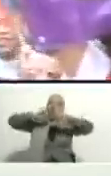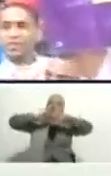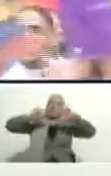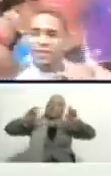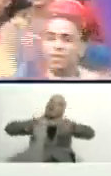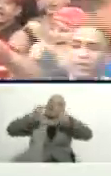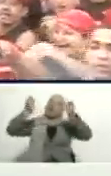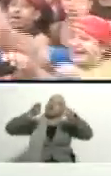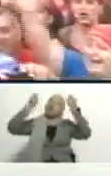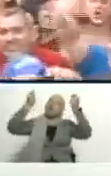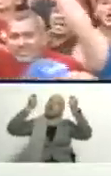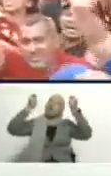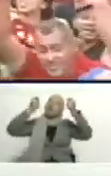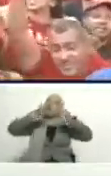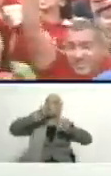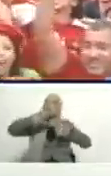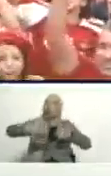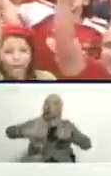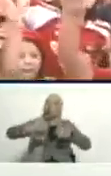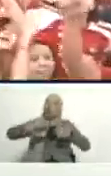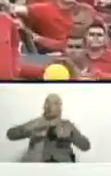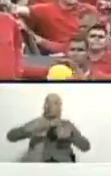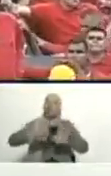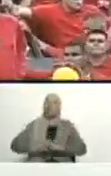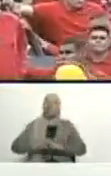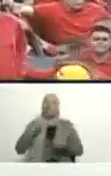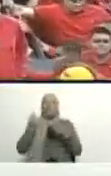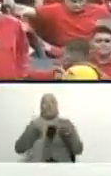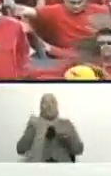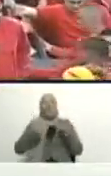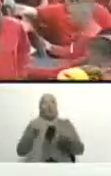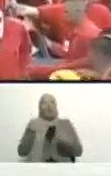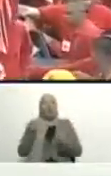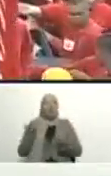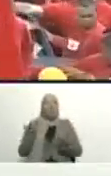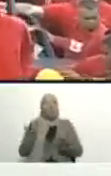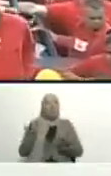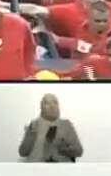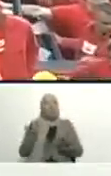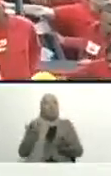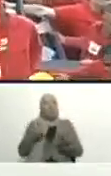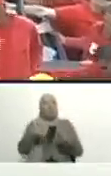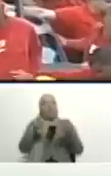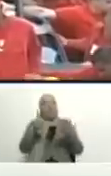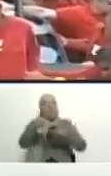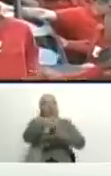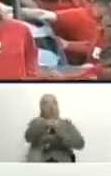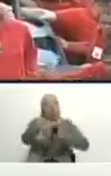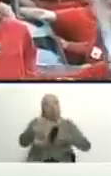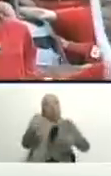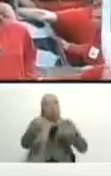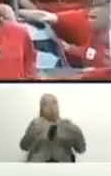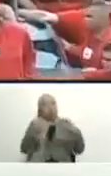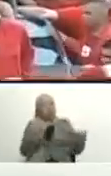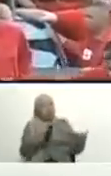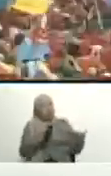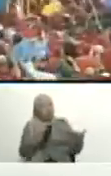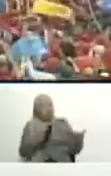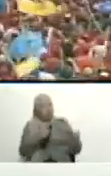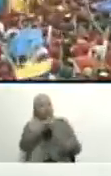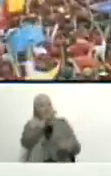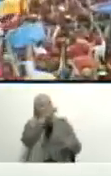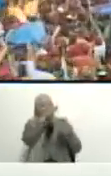campaña va a ser extraordinario, comandante. ¿Cómo va a ser? Preguntó. Vamos a llenar 7 avenidas. ¿Cómo es eso? Y se le